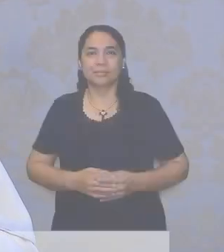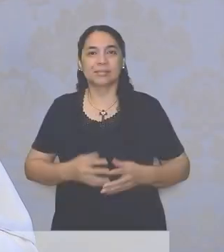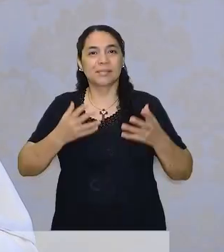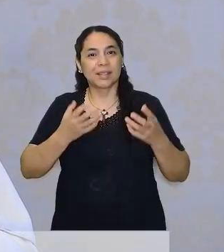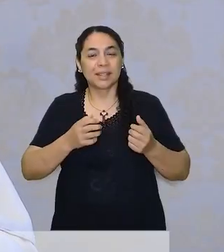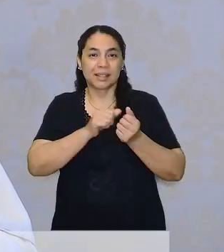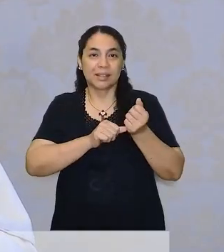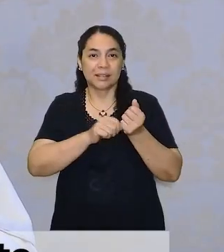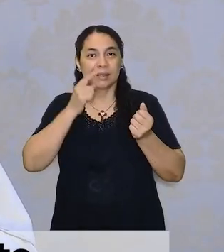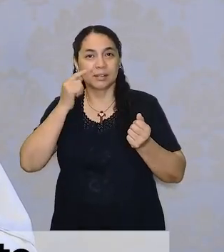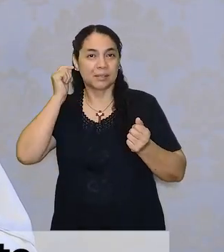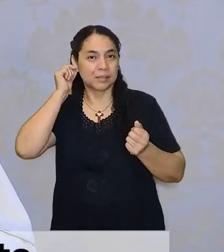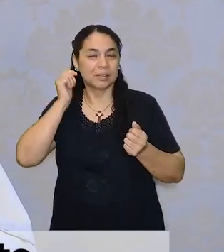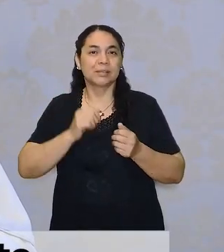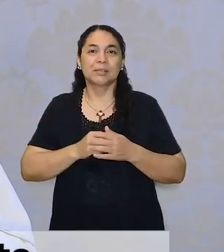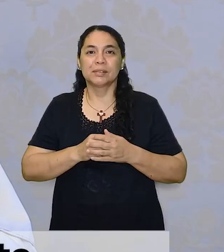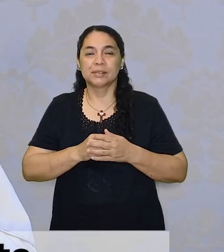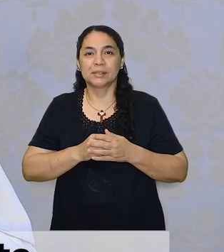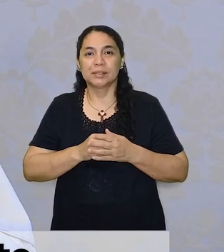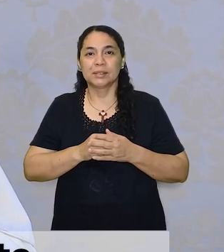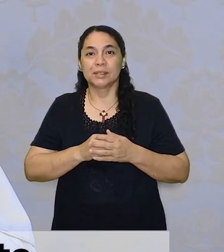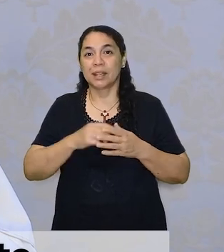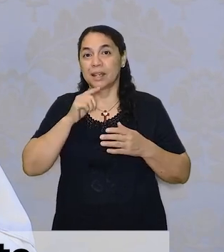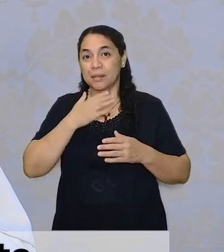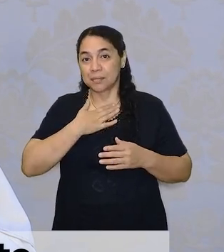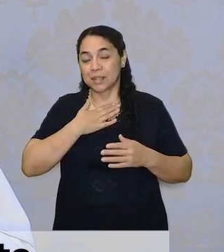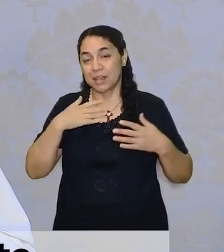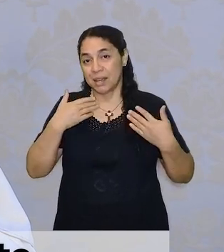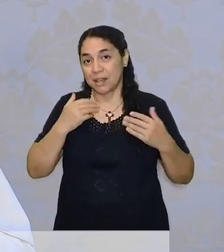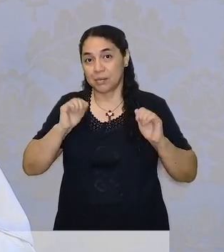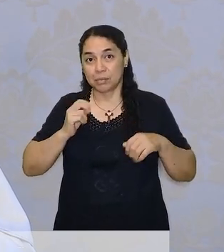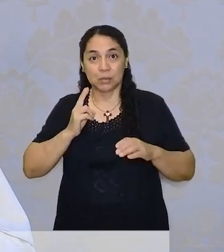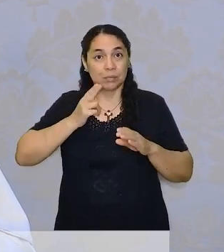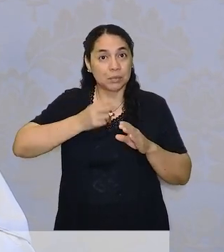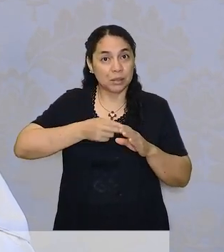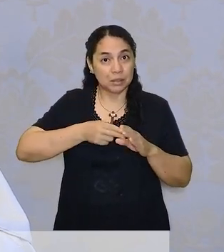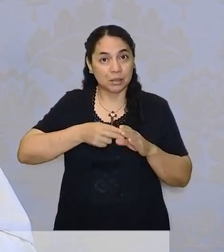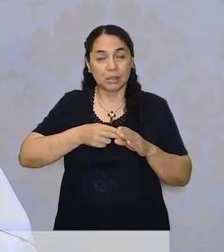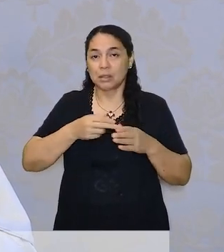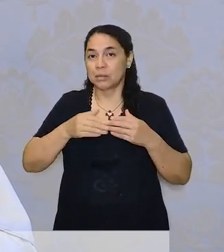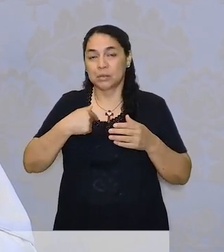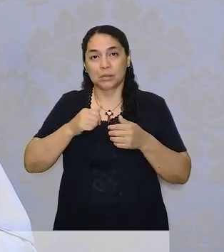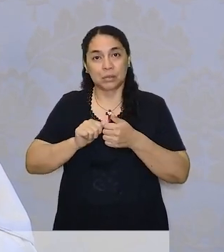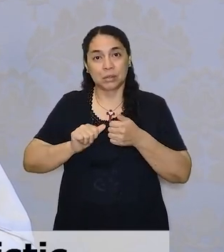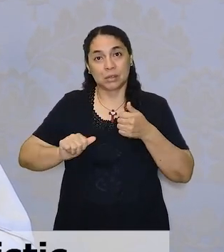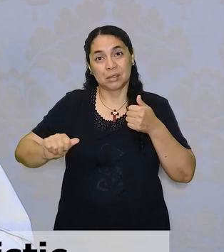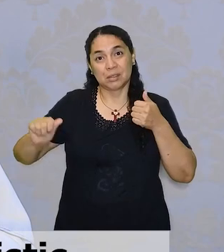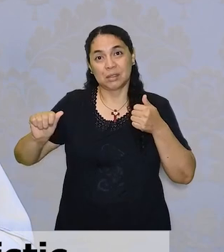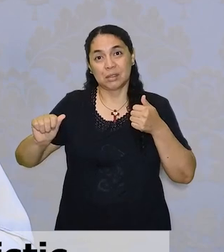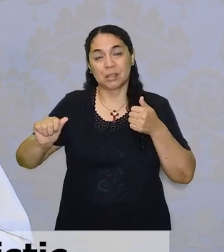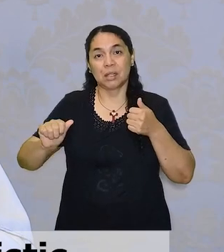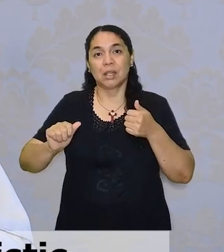Queridos hermanos y hermanas, me alegra poder participar, aunque sea desde la distancia, en